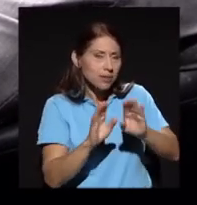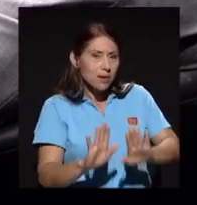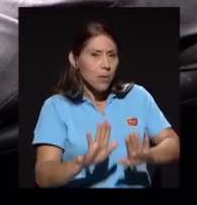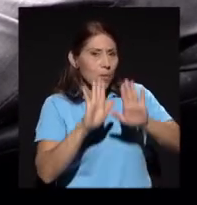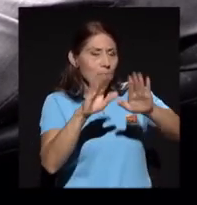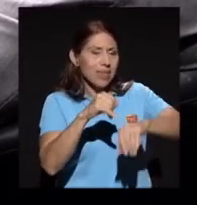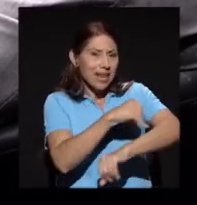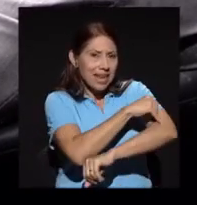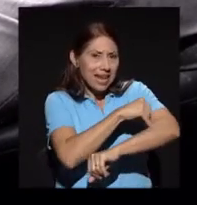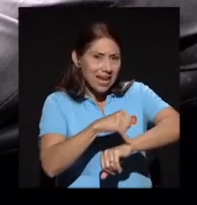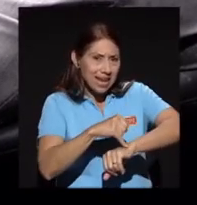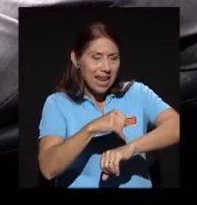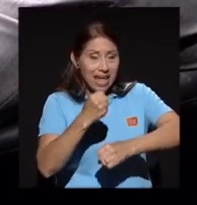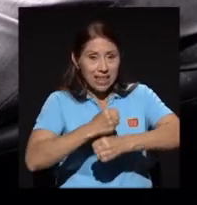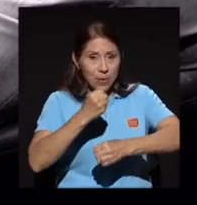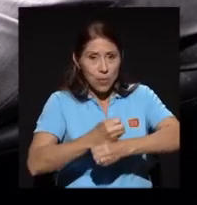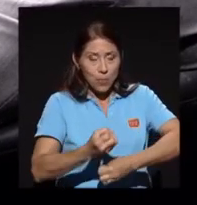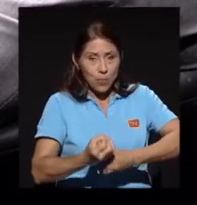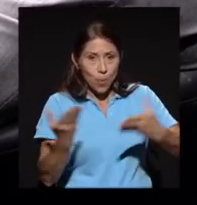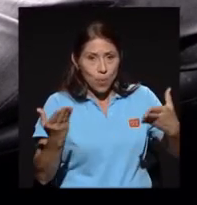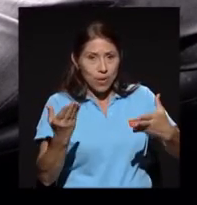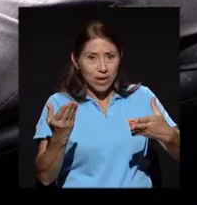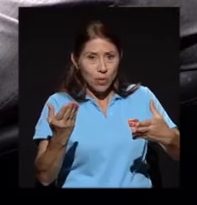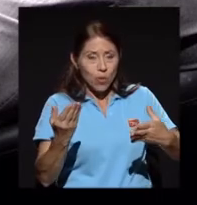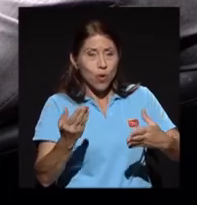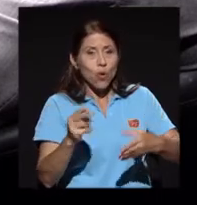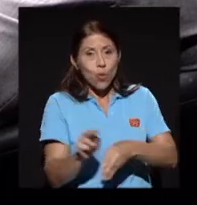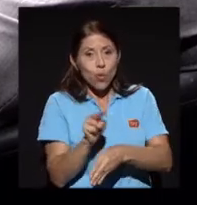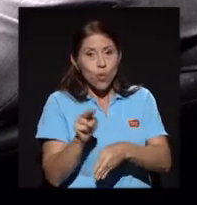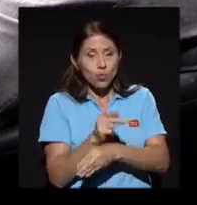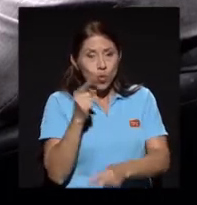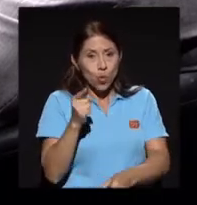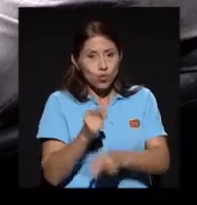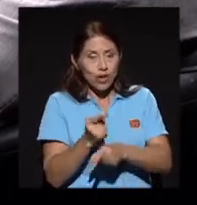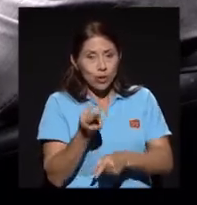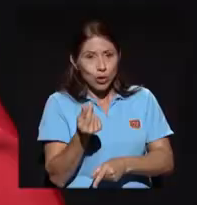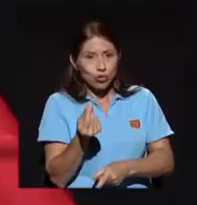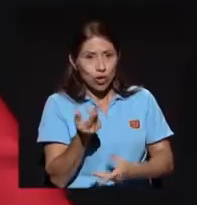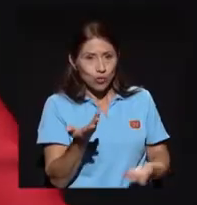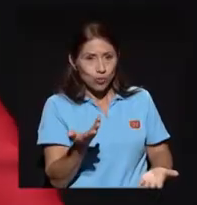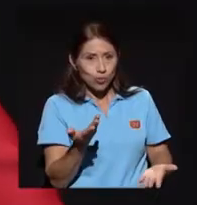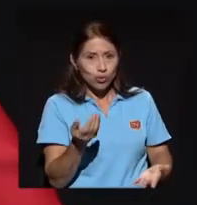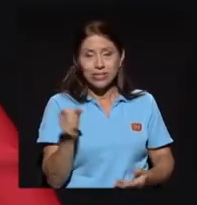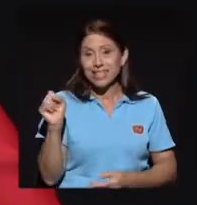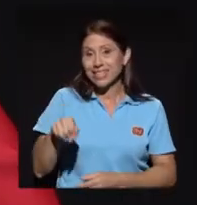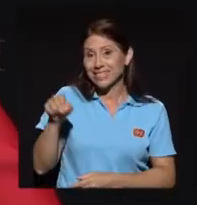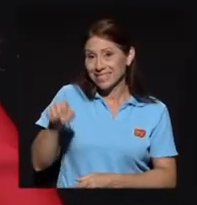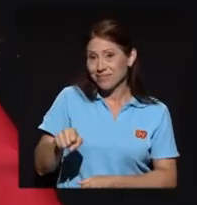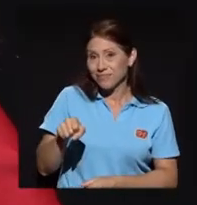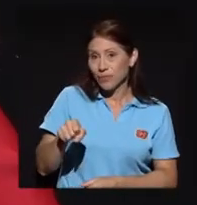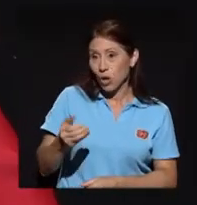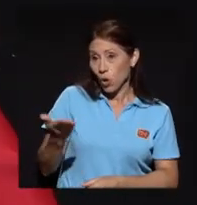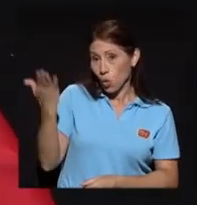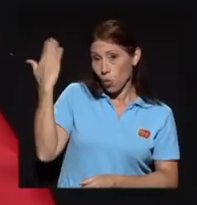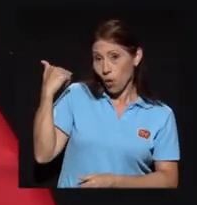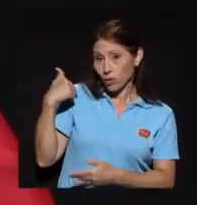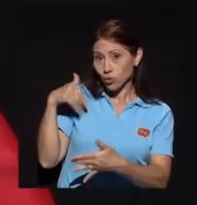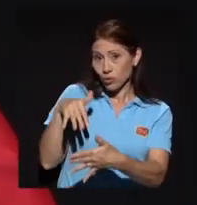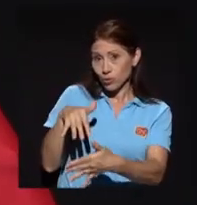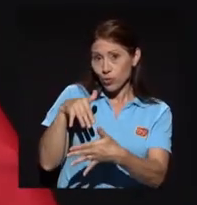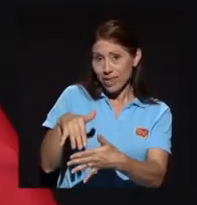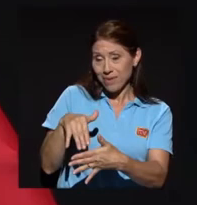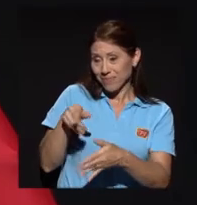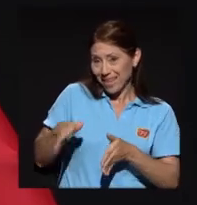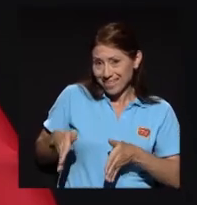la gestión pública correcta de los recursos. Sí, esa carretera, bueno, no existía cuando yo estudié allá,